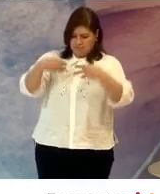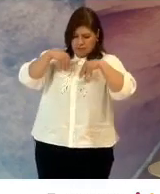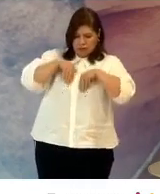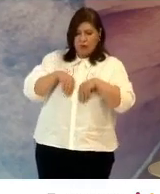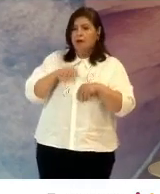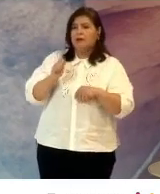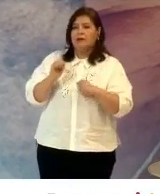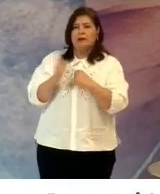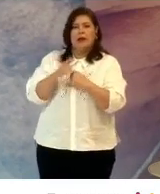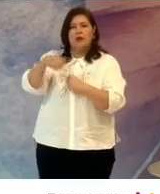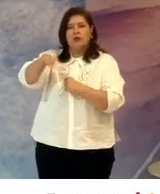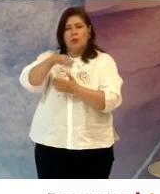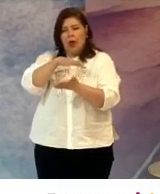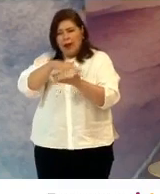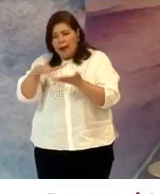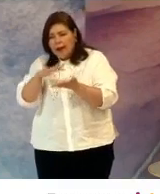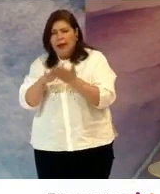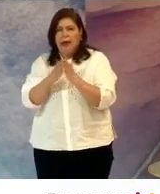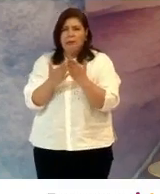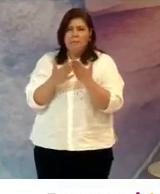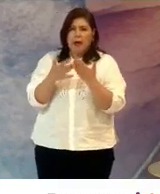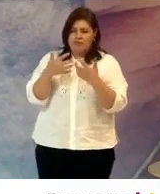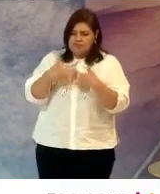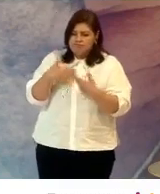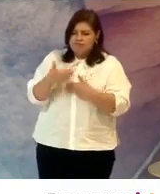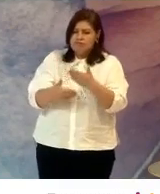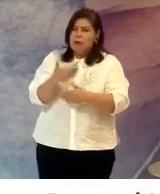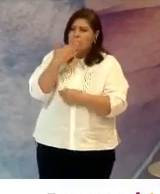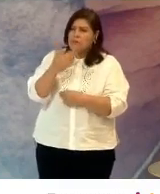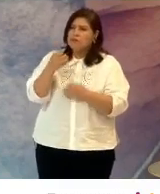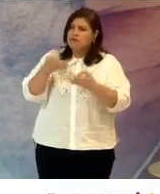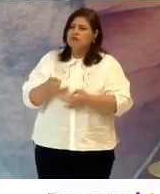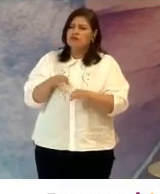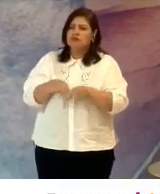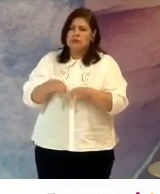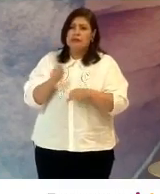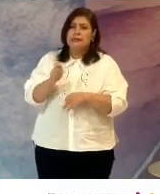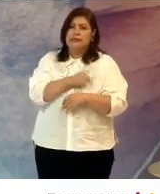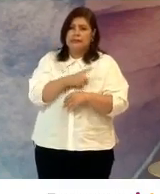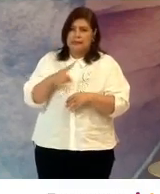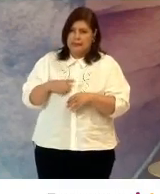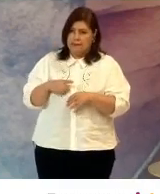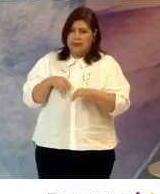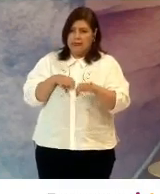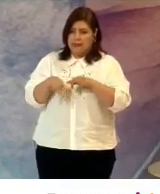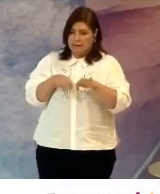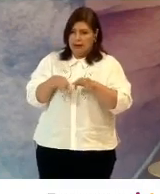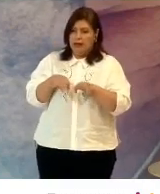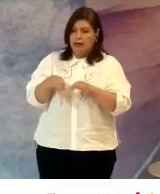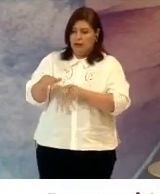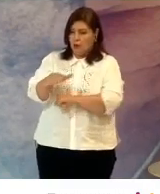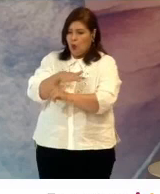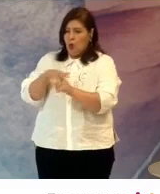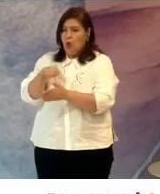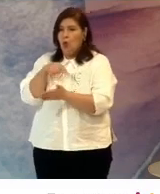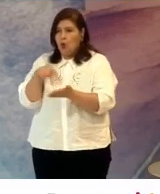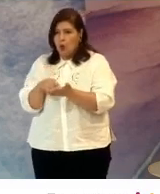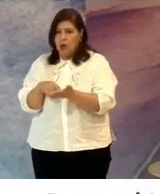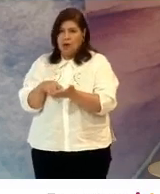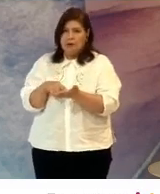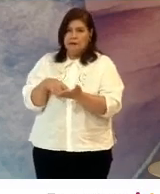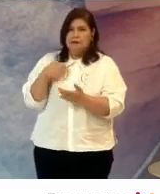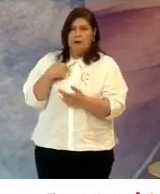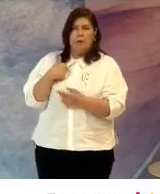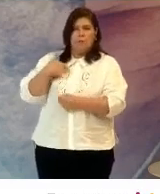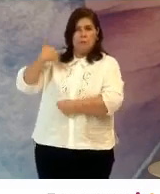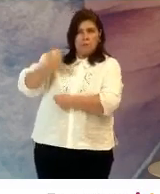leen libros de productividad y de eficiencia, se habla de que hay un nivel donde tienes que trabajar en espacios donde no necesariamente eres muy consciente